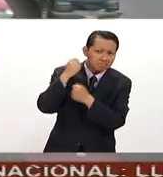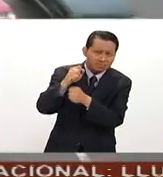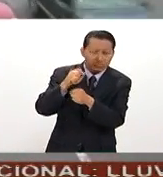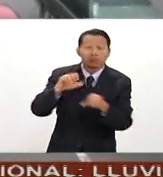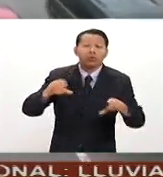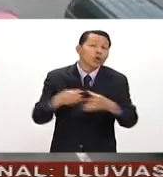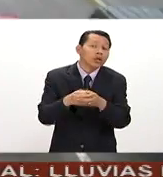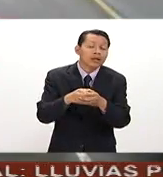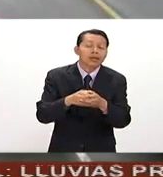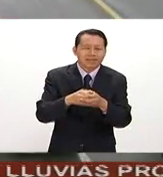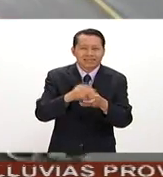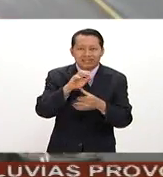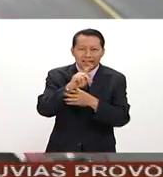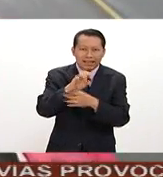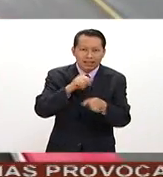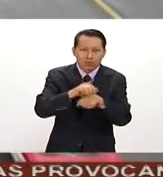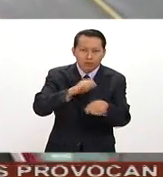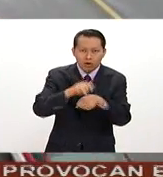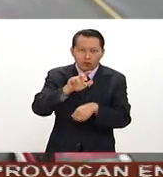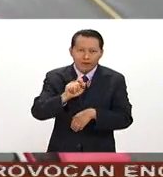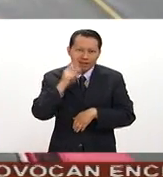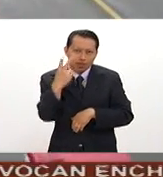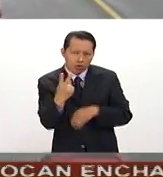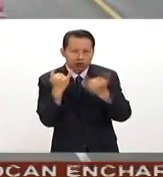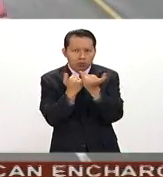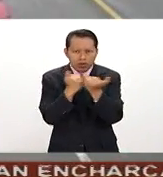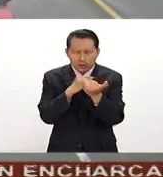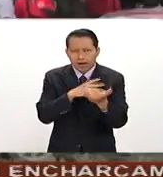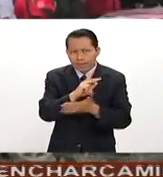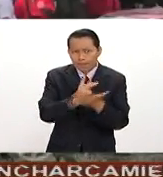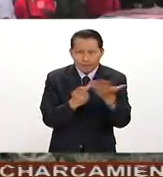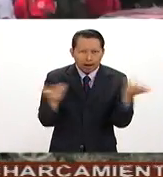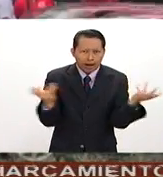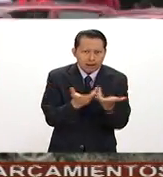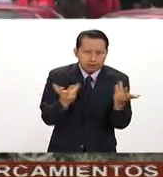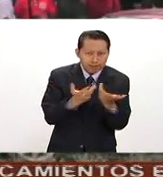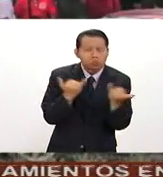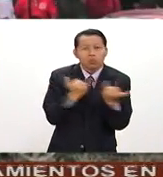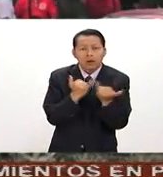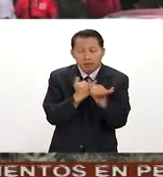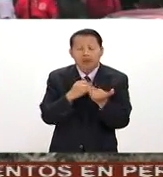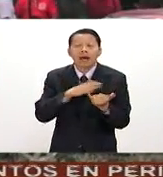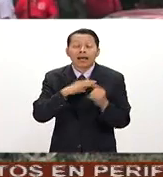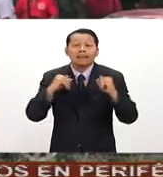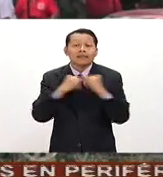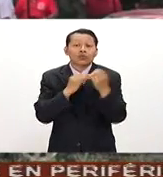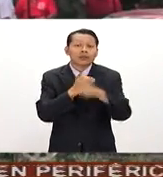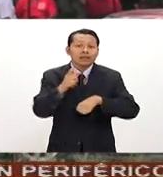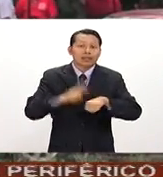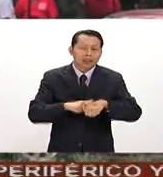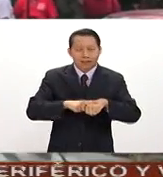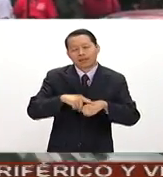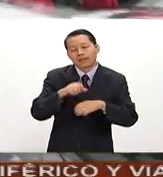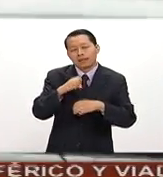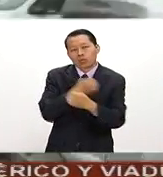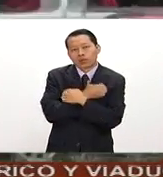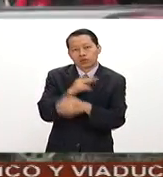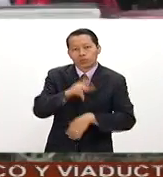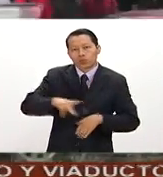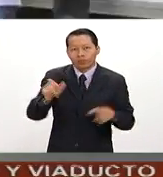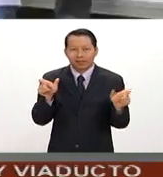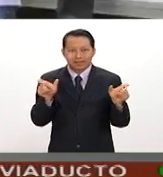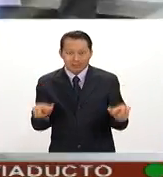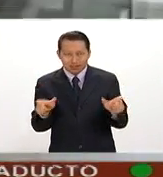continúa con sus planes de acción que está acordonando el Instituto Estatal de Educación Pública, algunas manifestaciones en